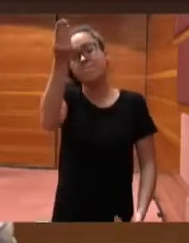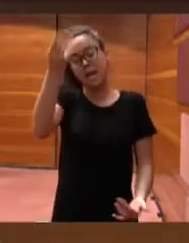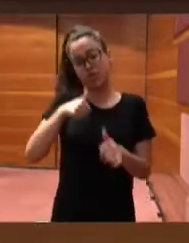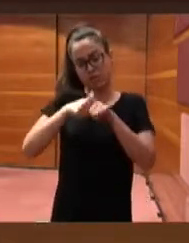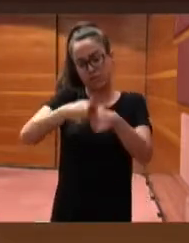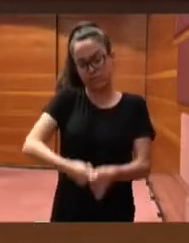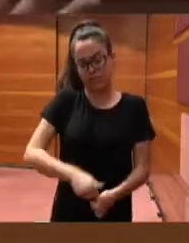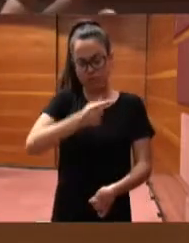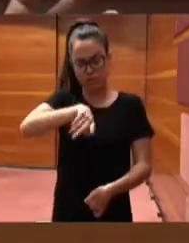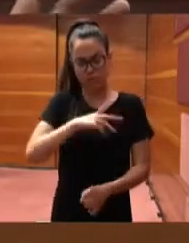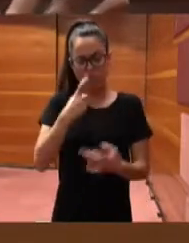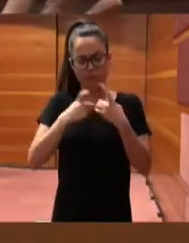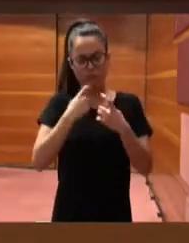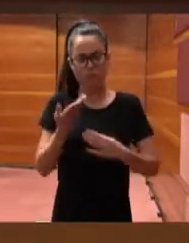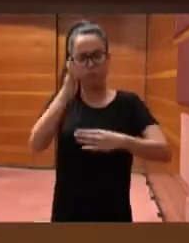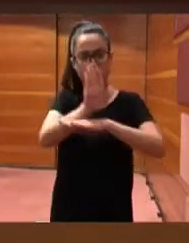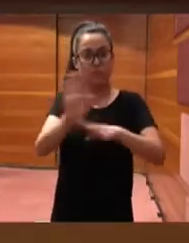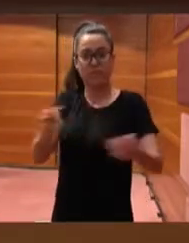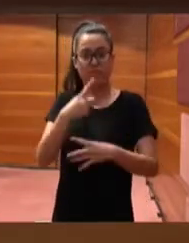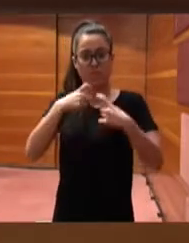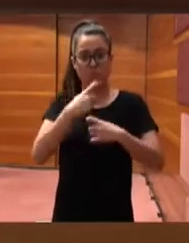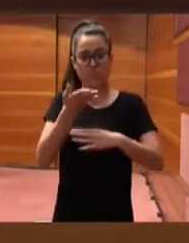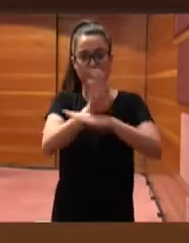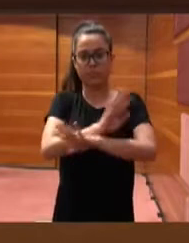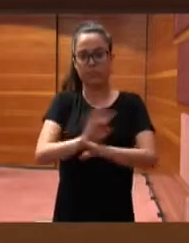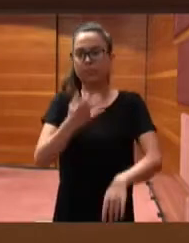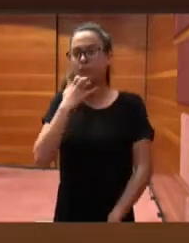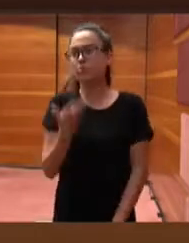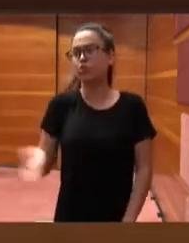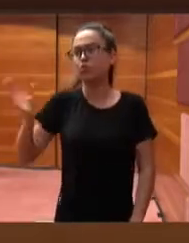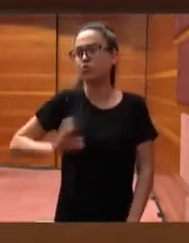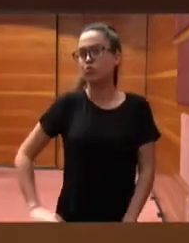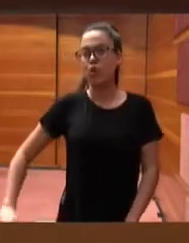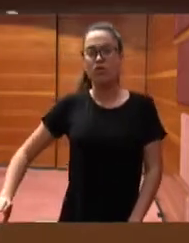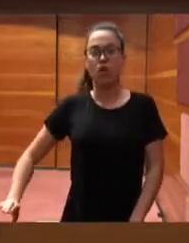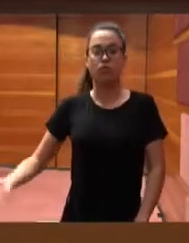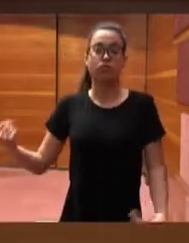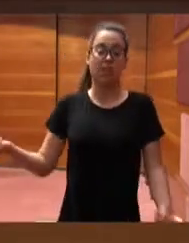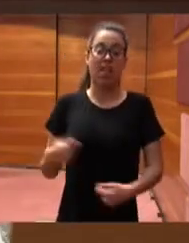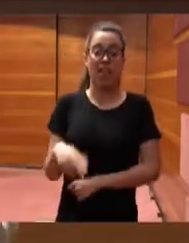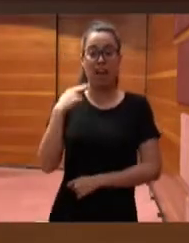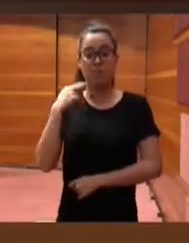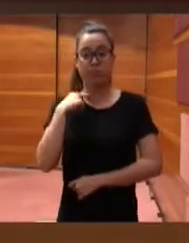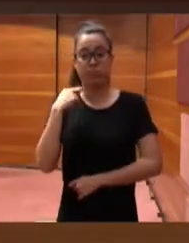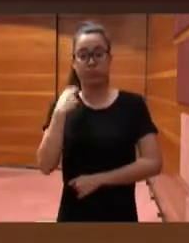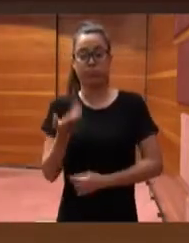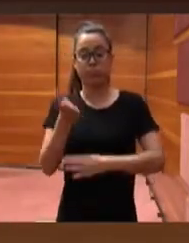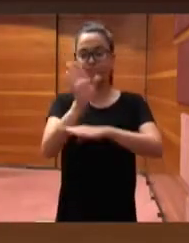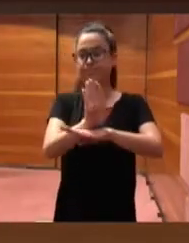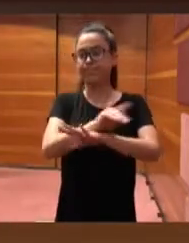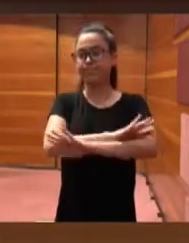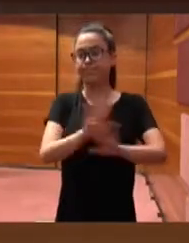mostramos información pura y dura. El sueldo de la concejala, que ahora todo el mundo podrá verlo seguramente, ¿no? Y seguramente hasta tu declaración de